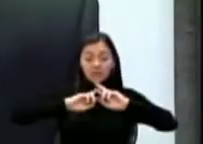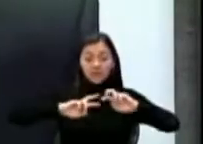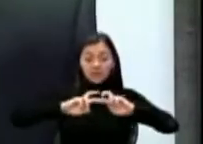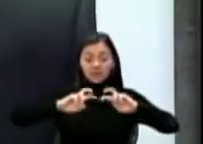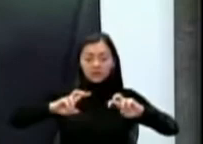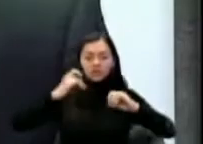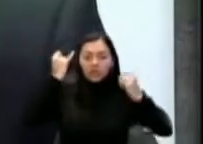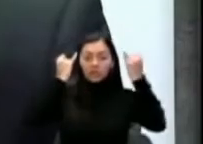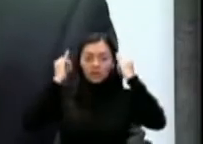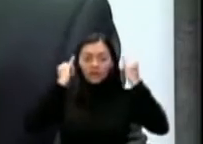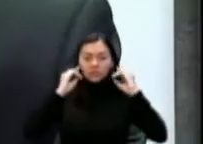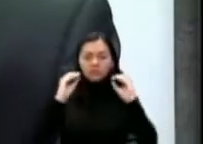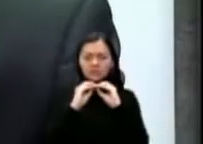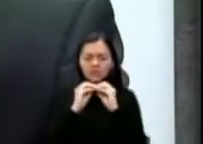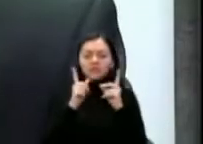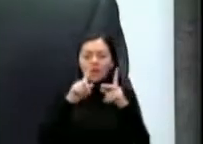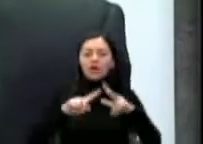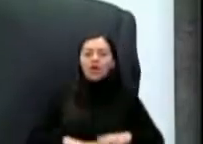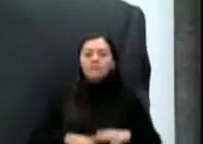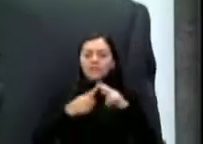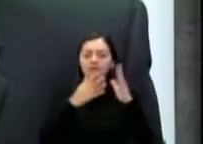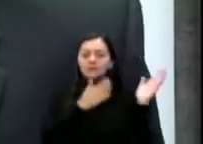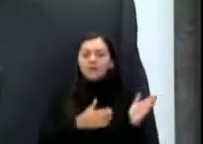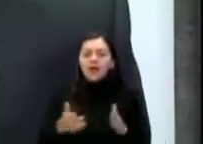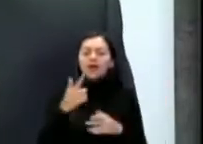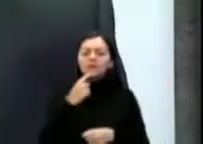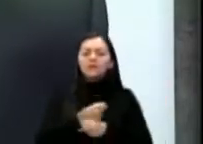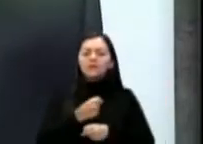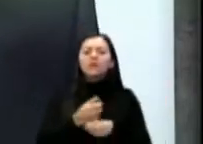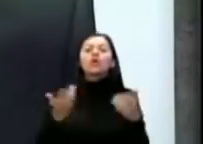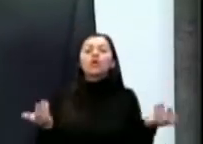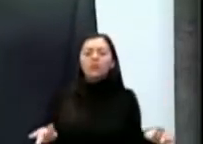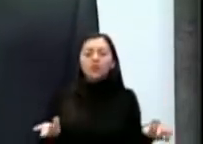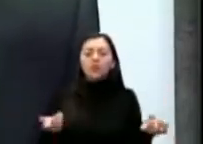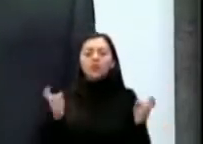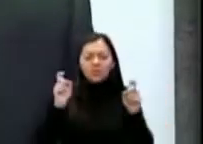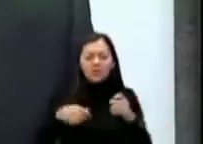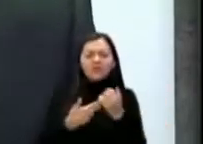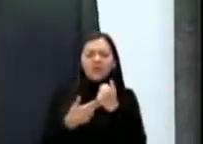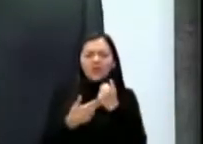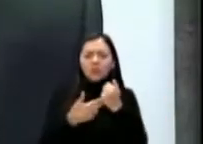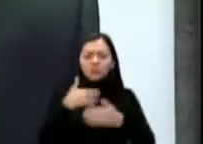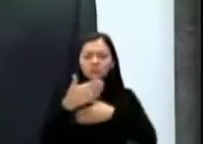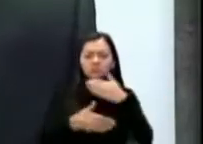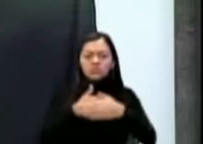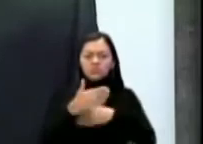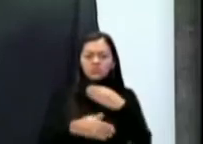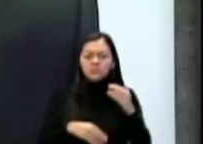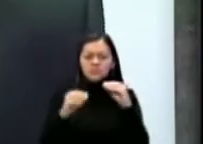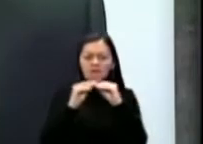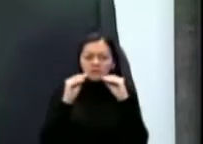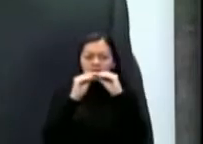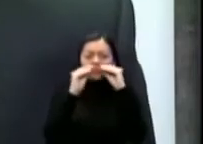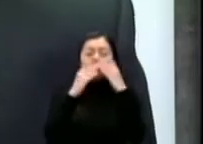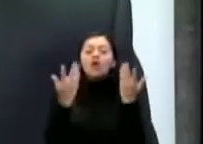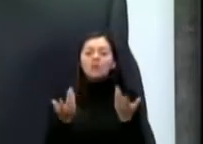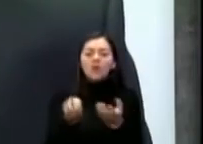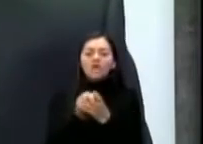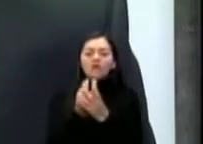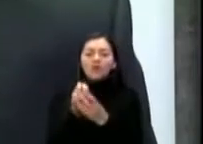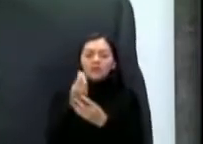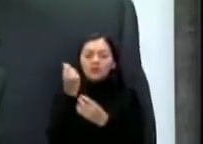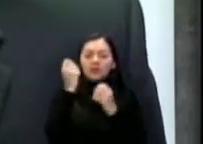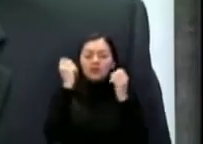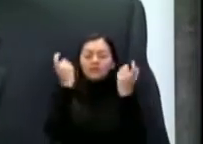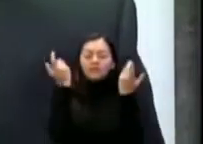innovación pero ya empezamos hoy tenemos cómo que movilizar esos recursos que vienen de fuentes energéticas